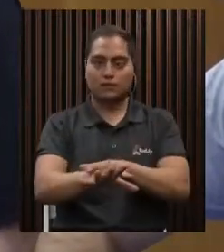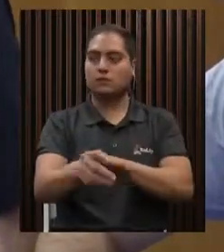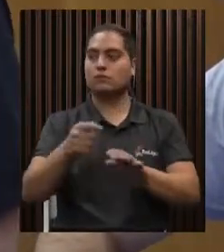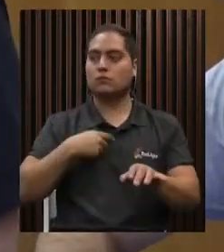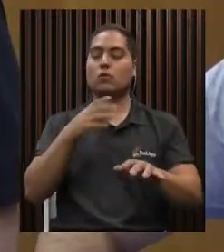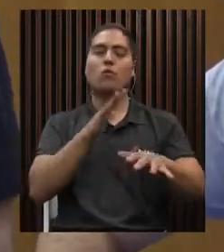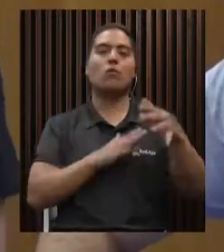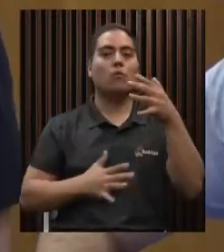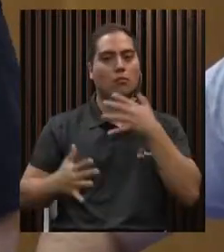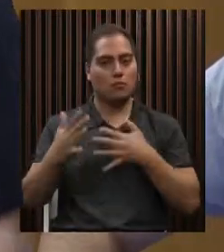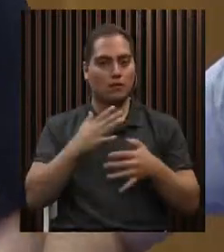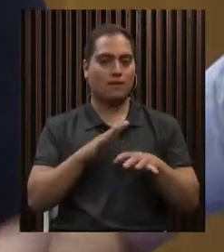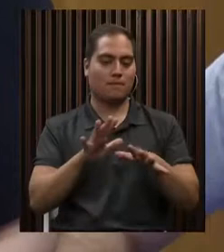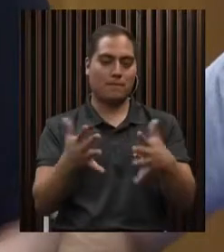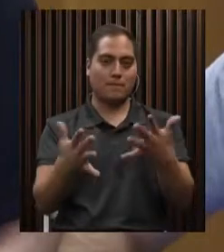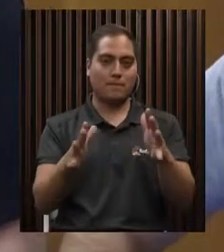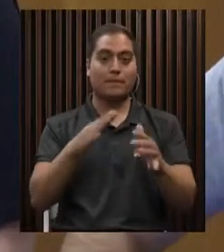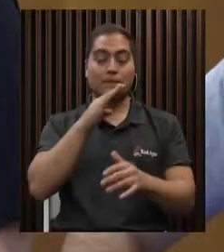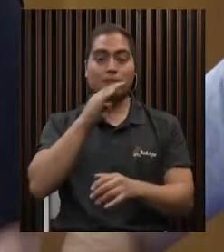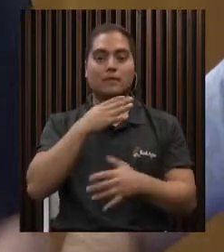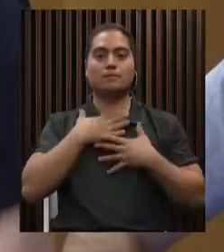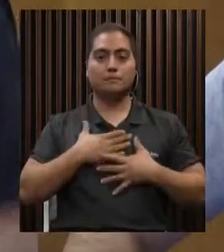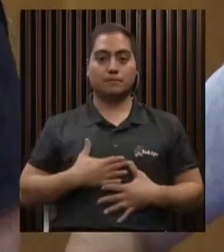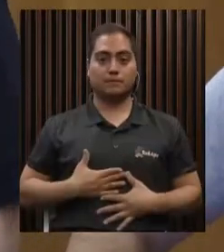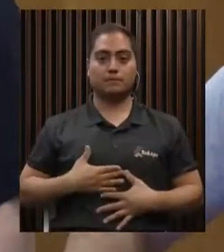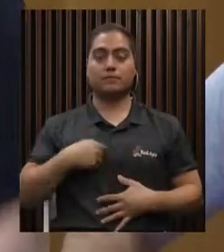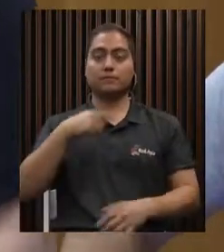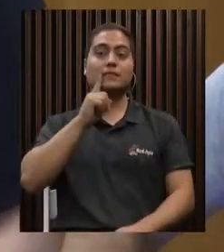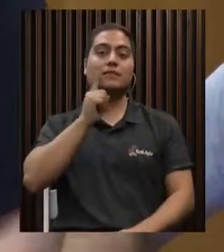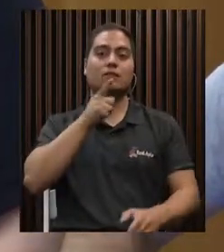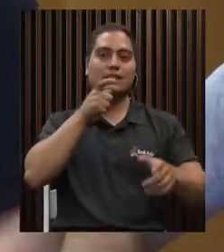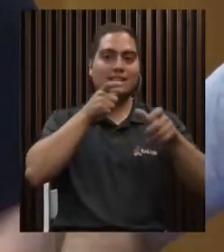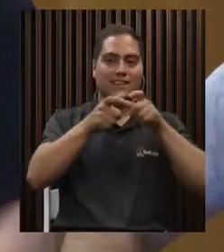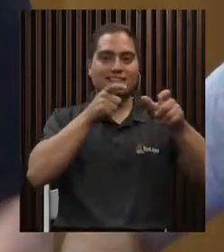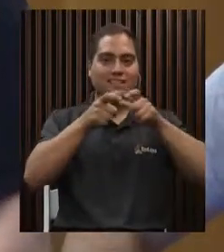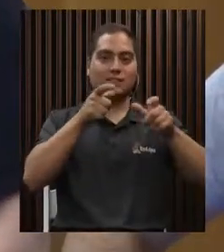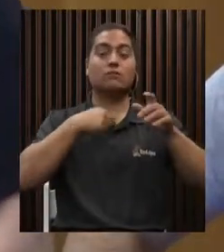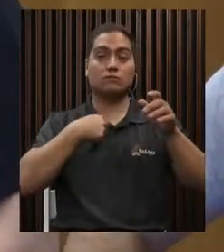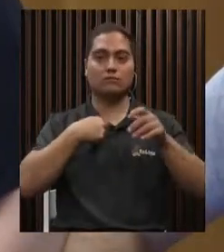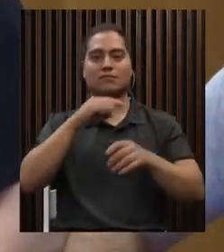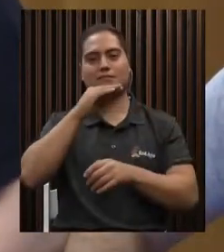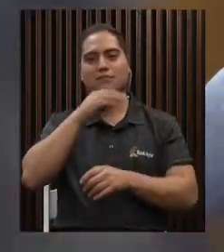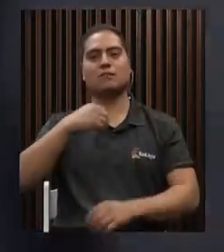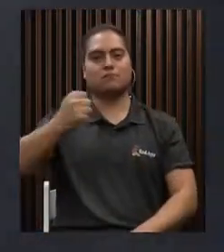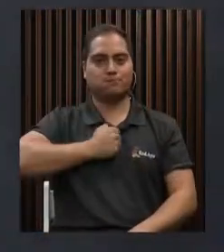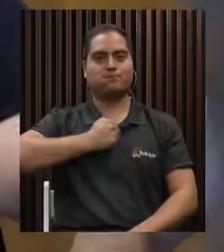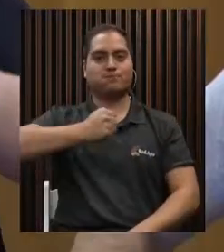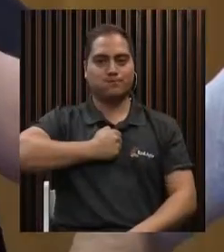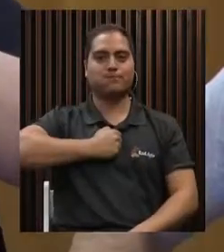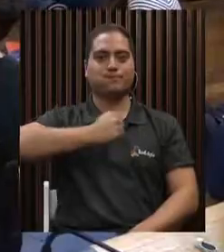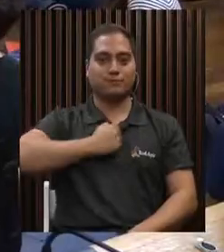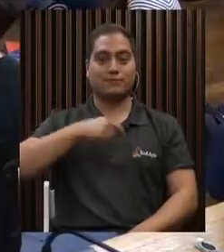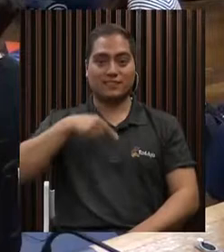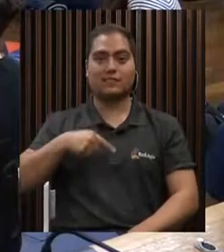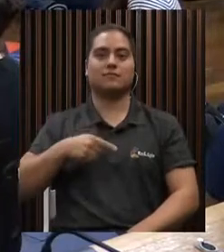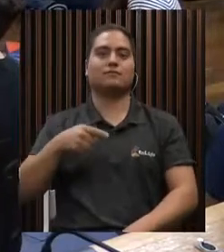también mi pecho, porque tengo este tic en que yo me golpeo el pecho, y eso ocurre cientos de